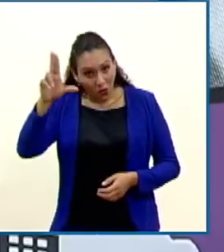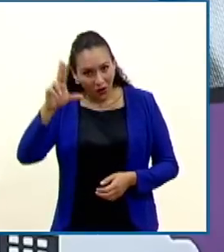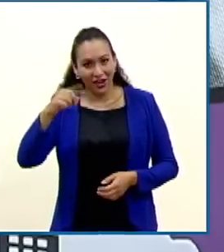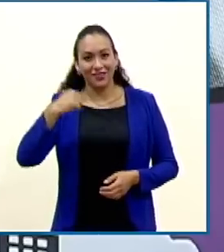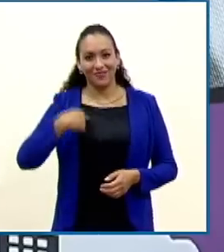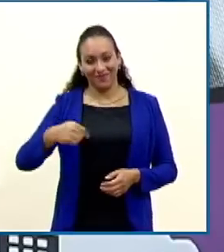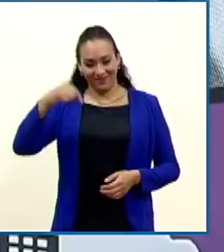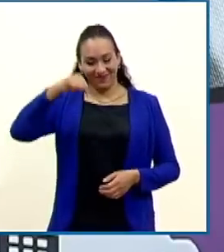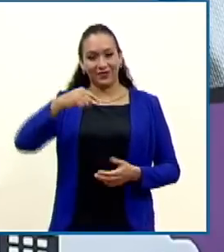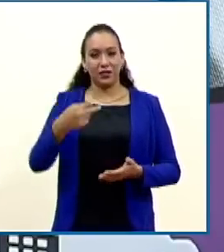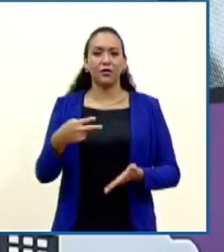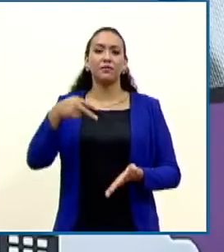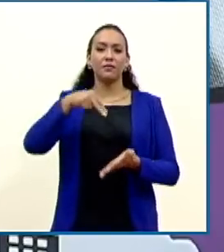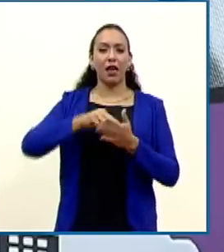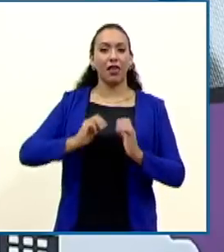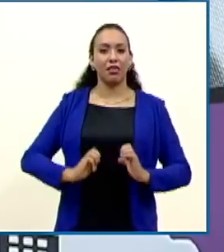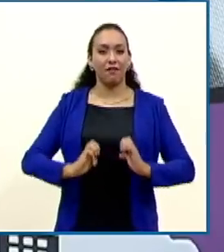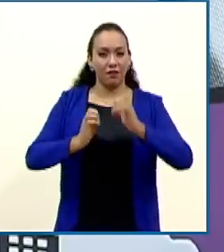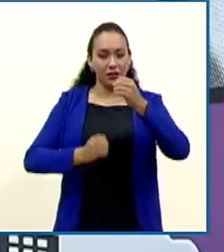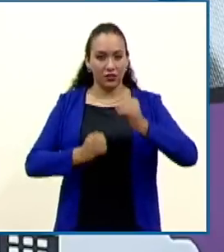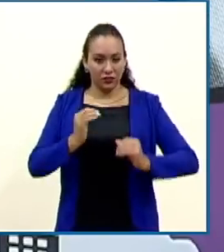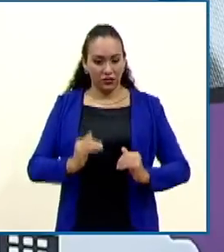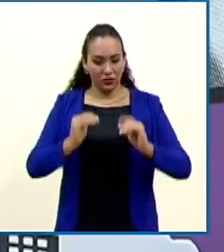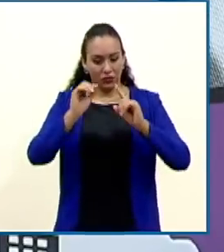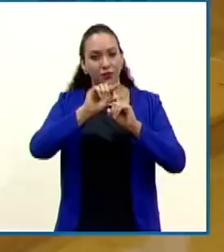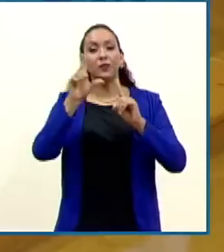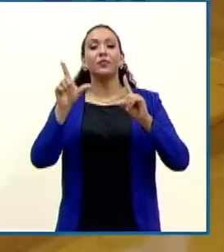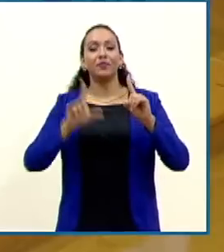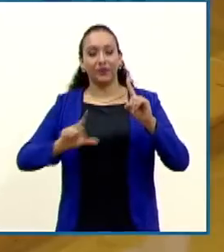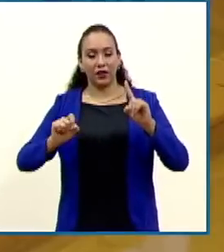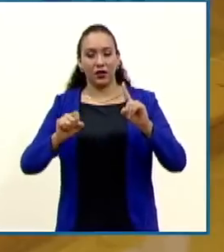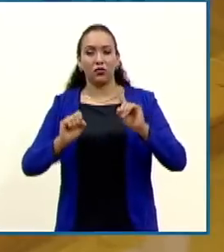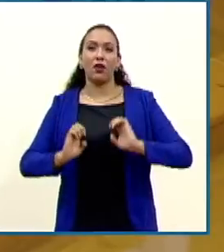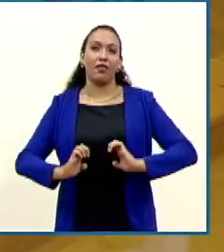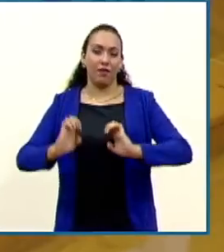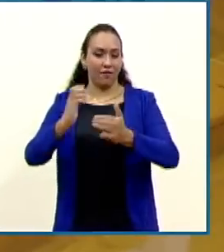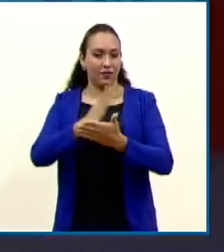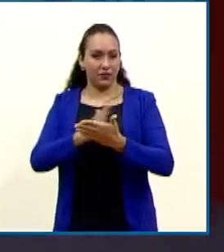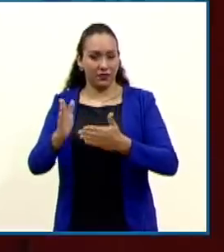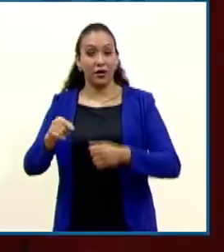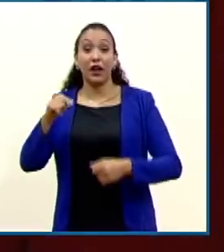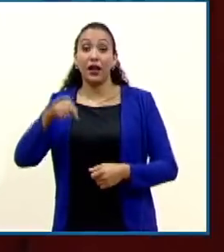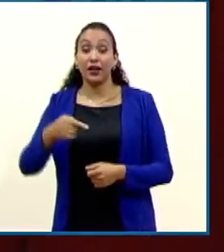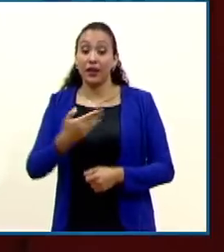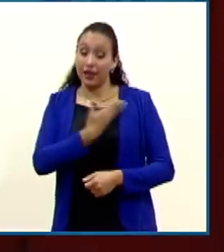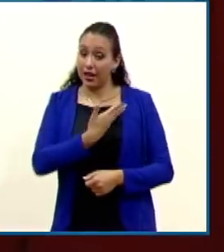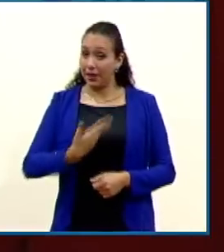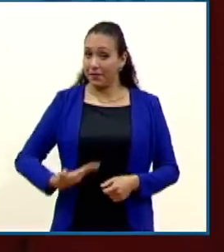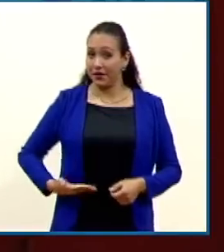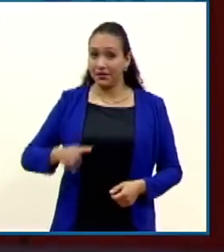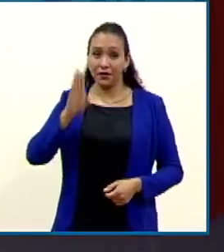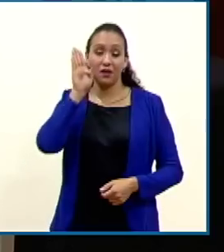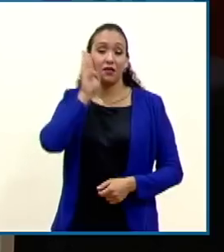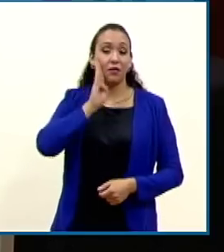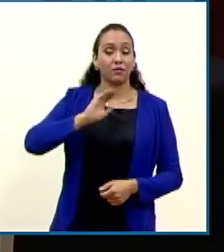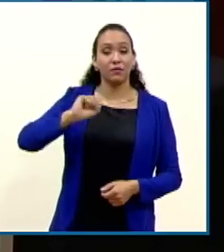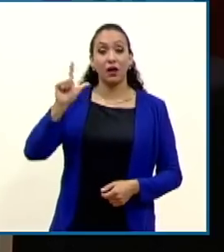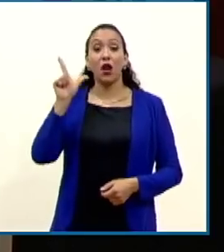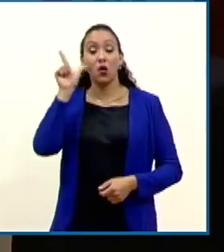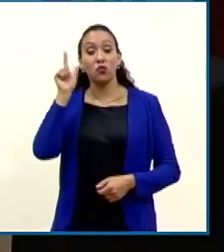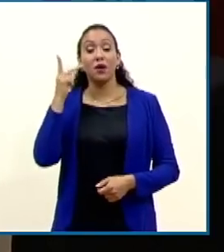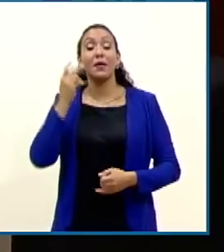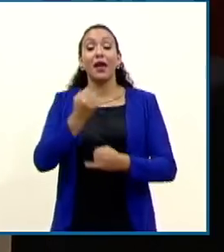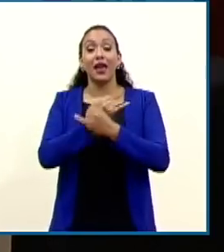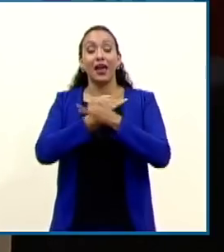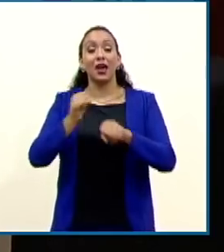saludo desde la sede alterna de la Suprema Corte de Justicia de la Nación, donde la ministra presidenta Norma Lucía Piña Hernández inauguró